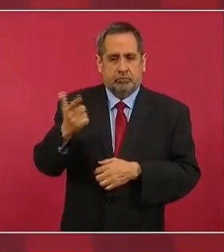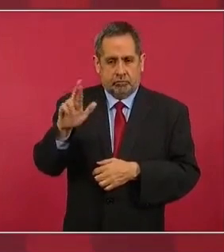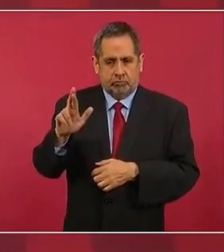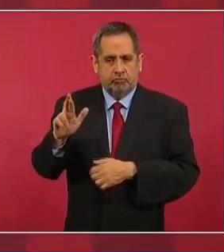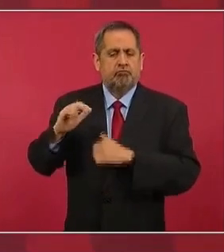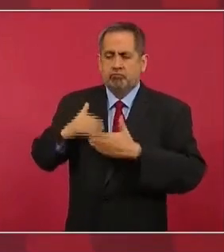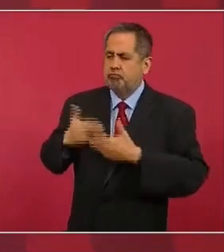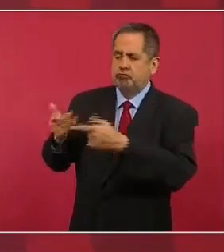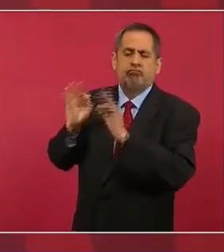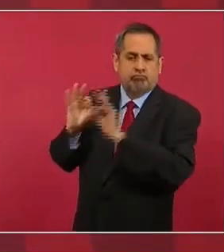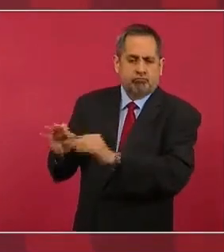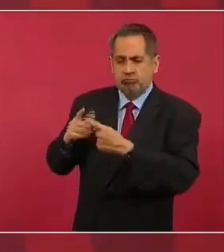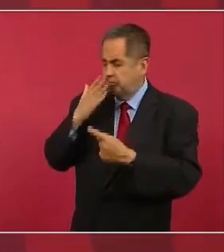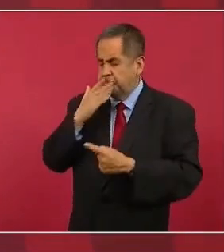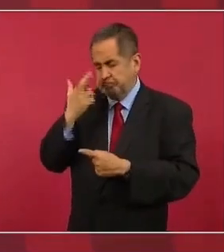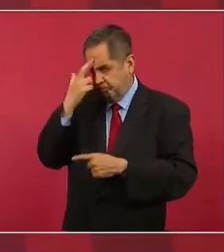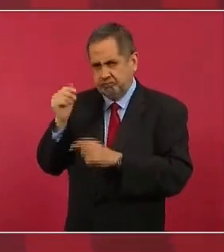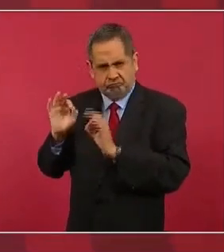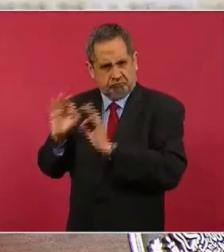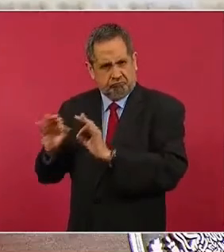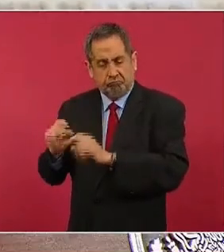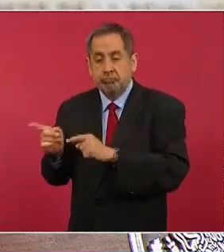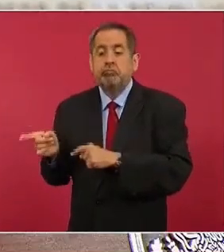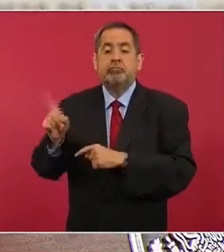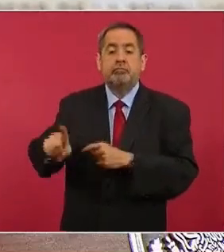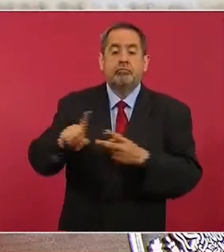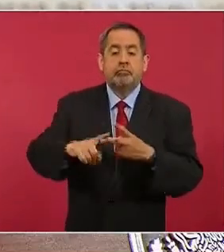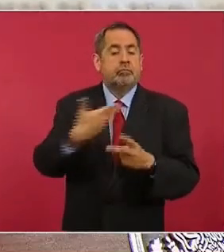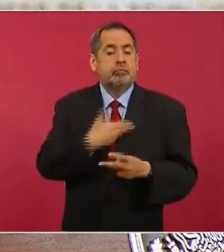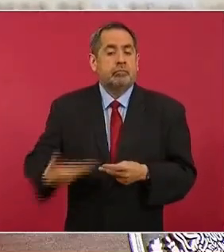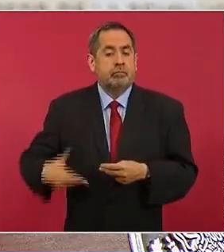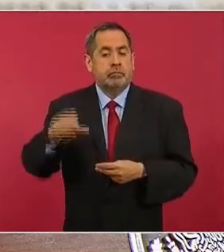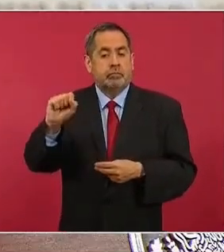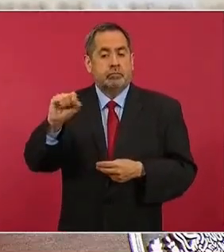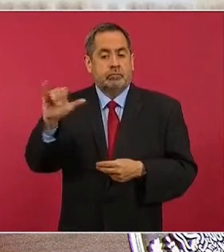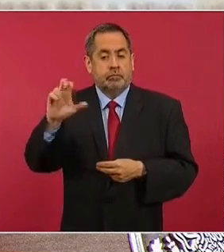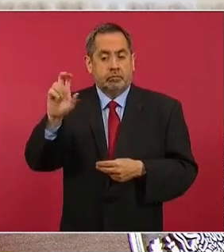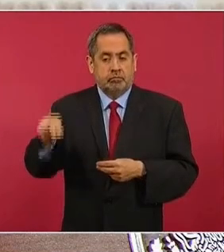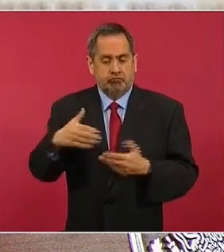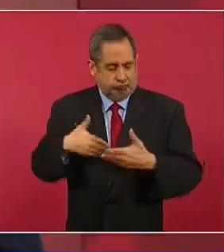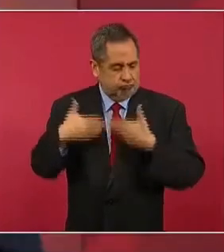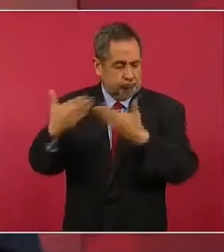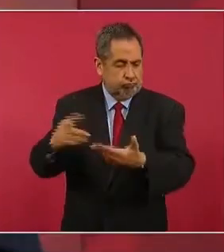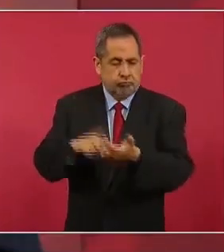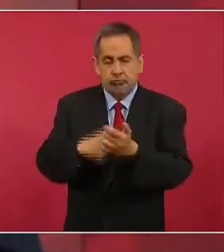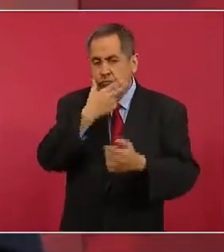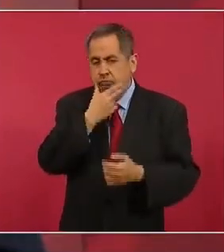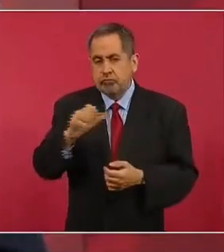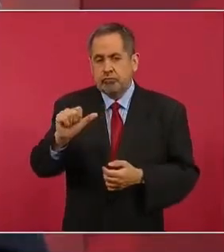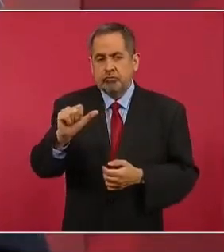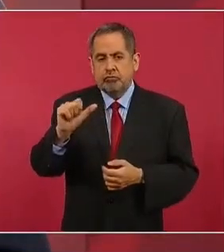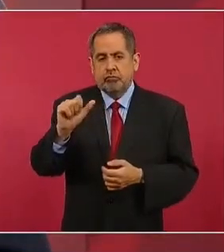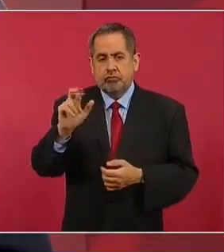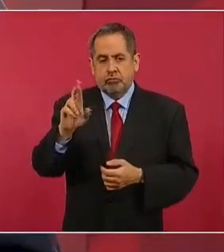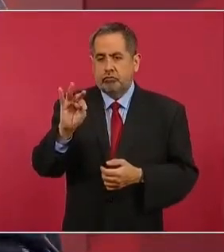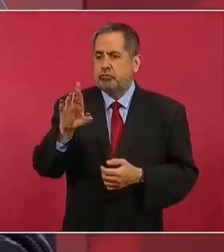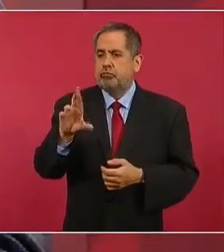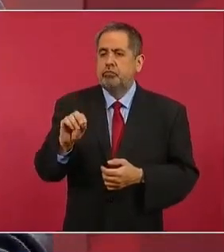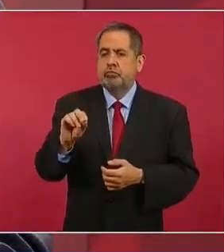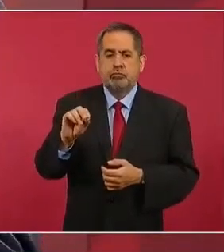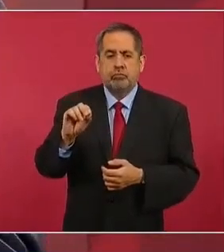y el presidente de la Suprema Corte de Justicia, Arturo Saldívar,